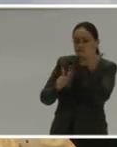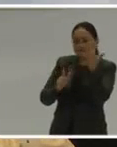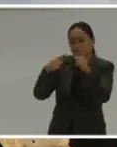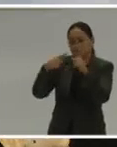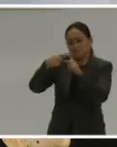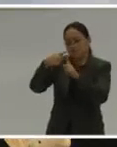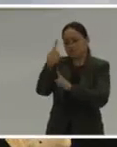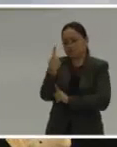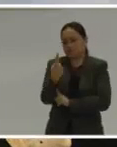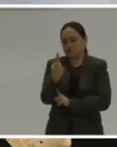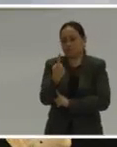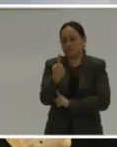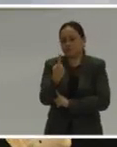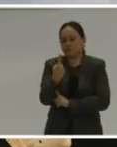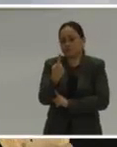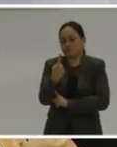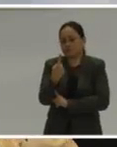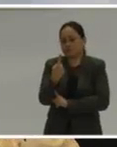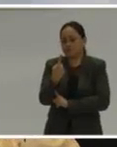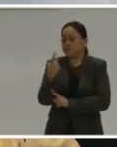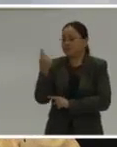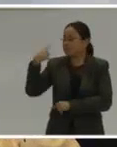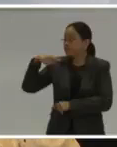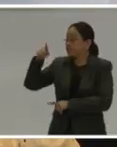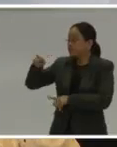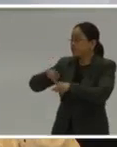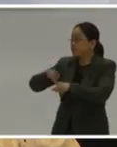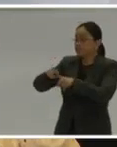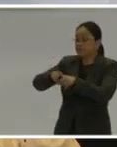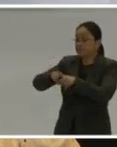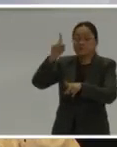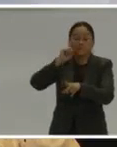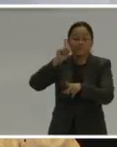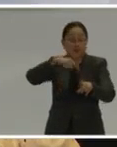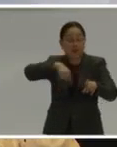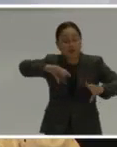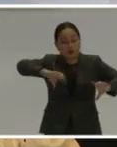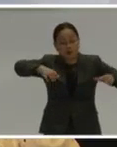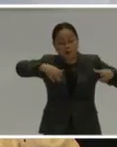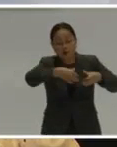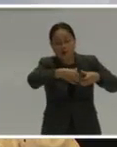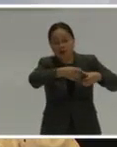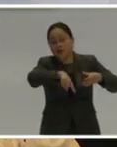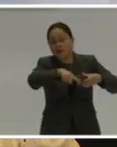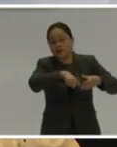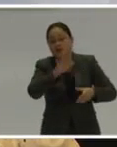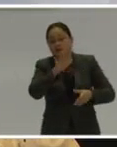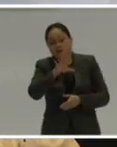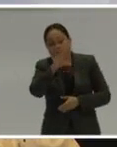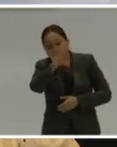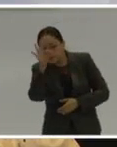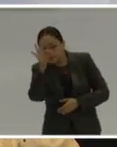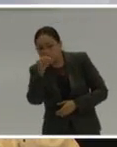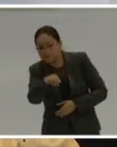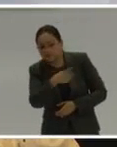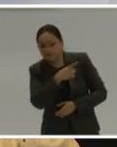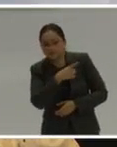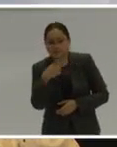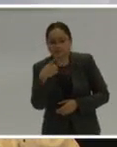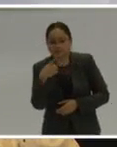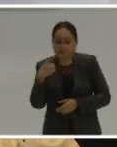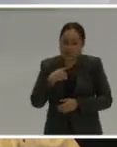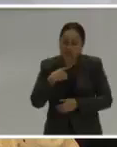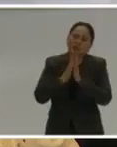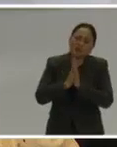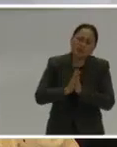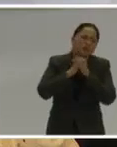O sea, a las hermanas a veces en las comunidades… hay que rogarles para que sean autoridades porque hay que cumplir la norma. Llega